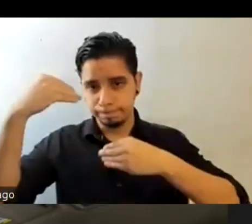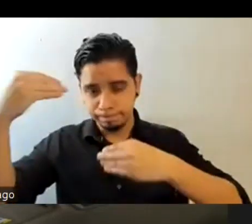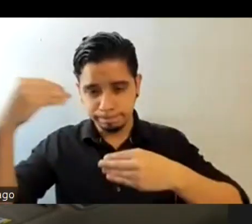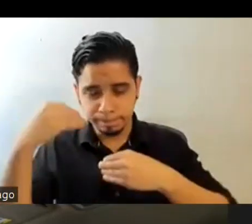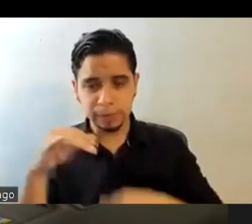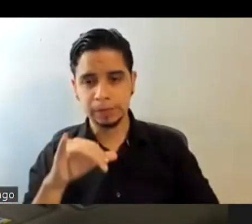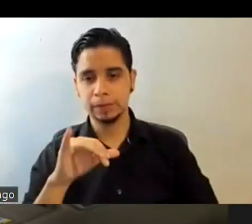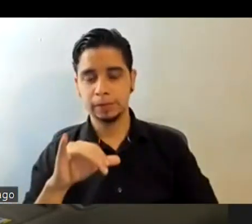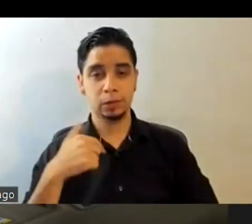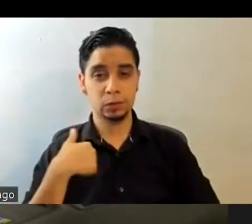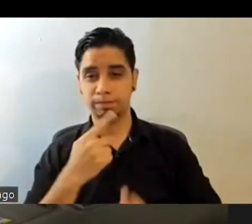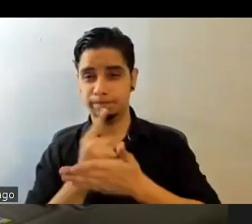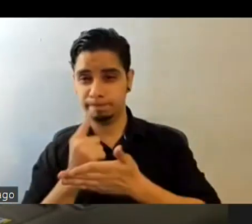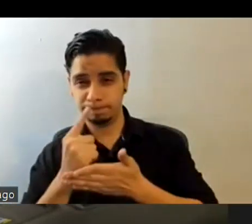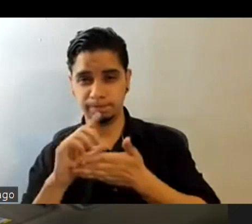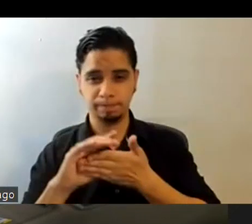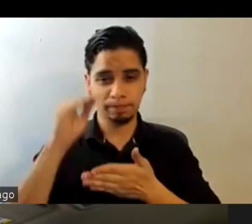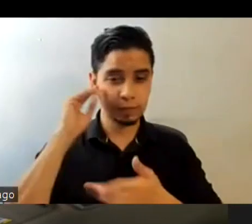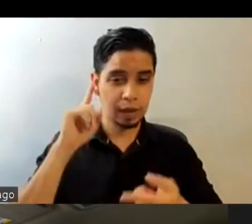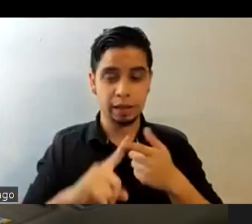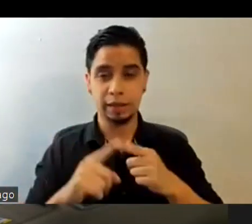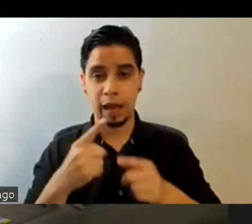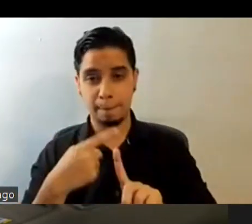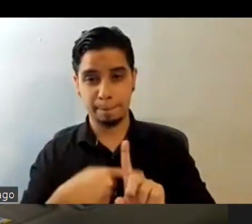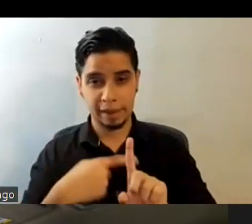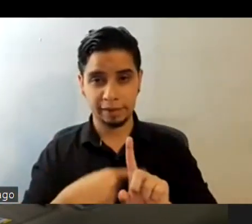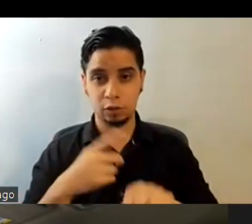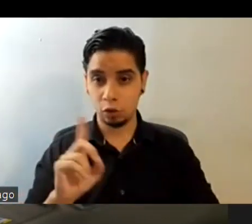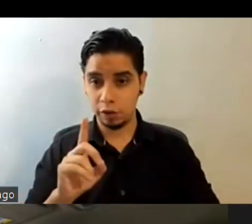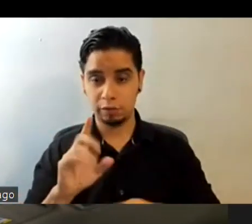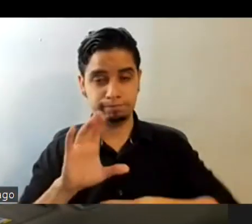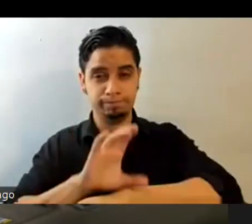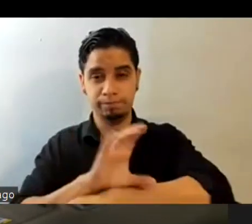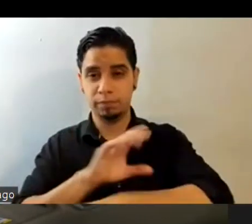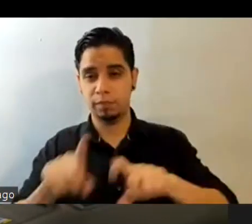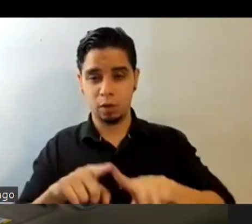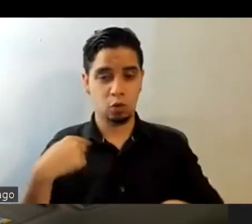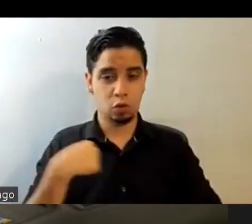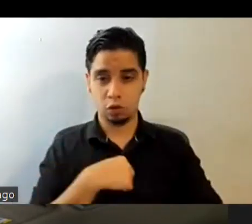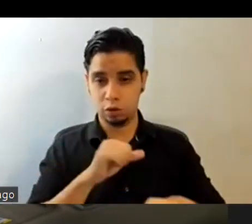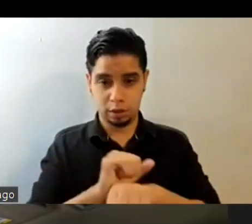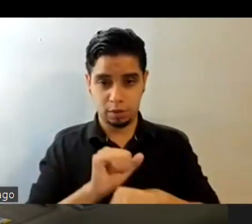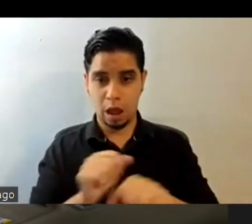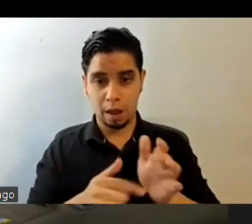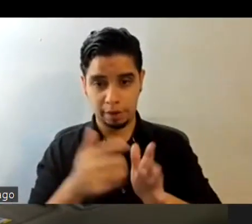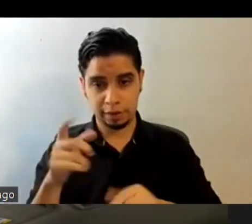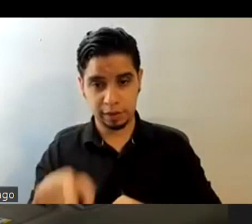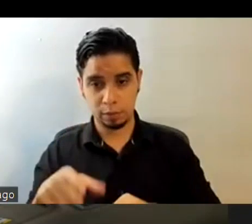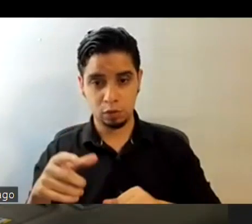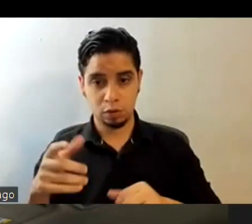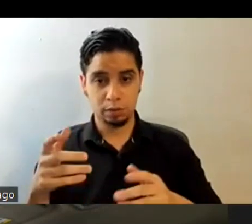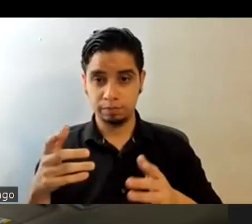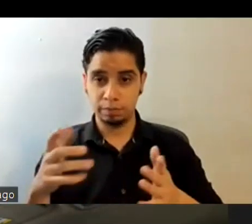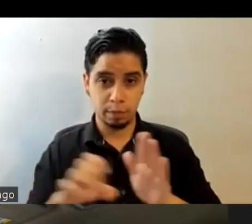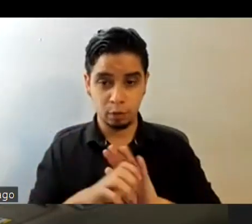unas cuantas semanas, meses, en la computadora. Pero nuestro trabajo requiere que de vez en cuando tengamos que hacerle